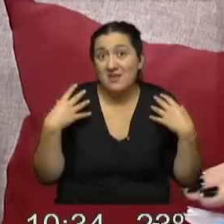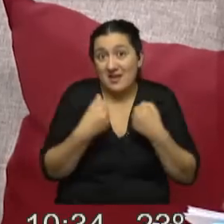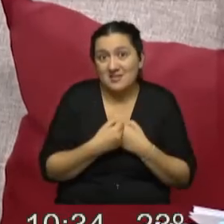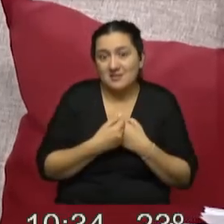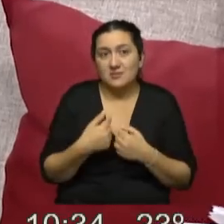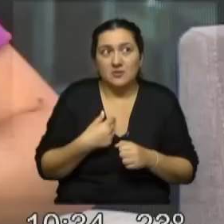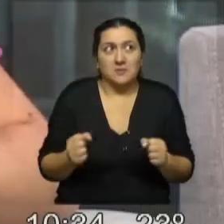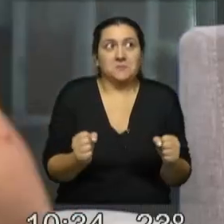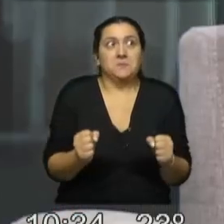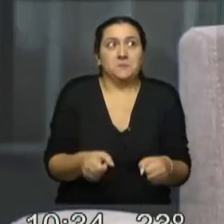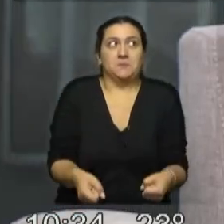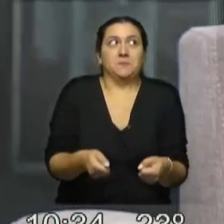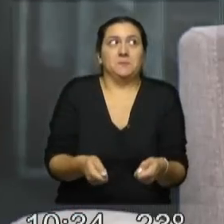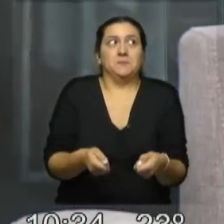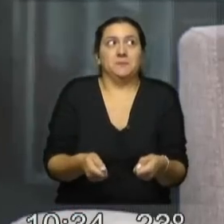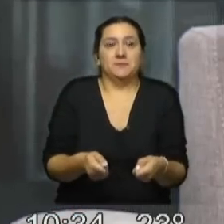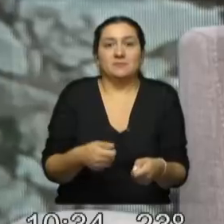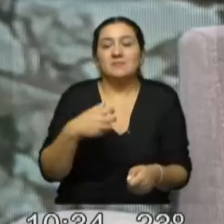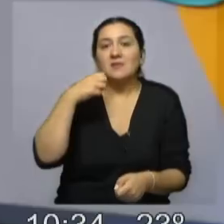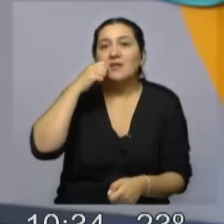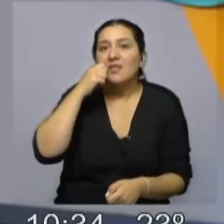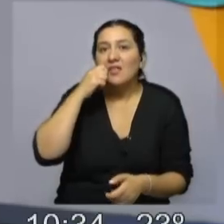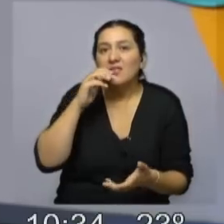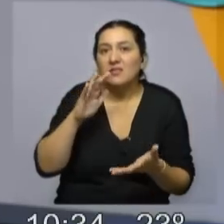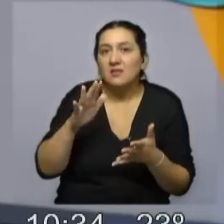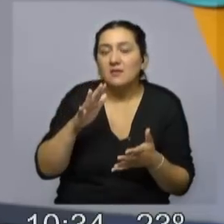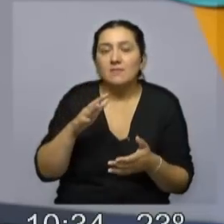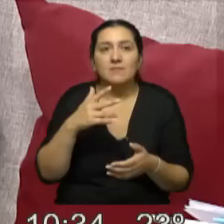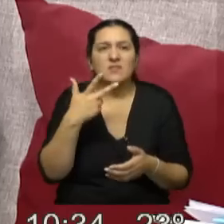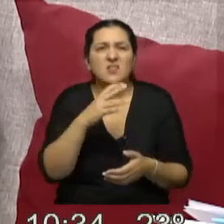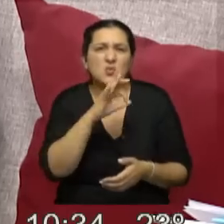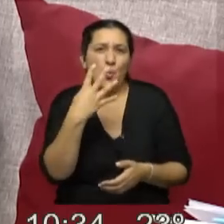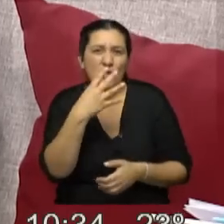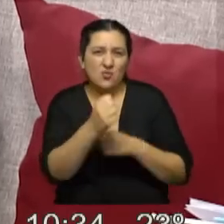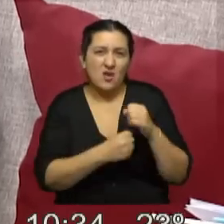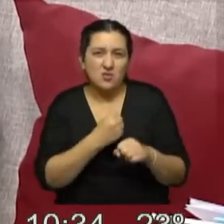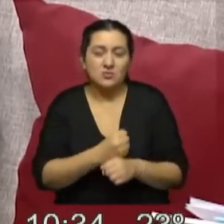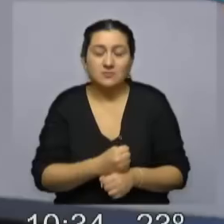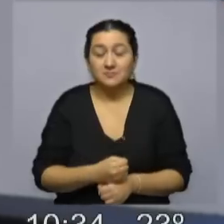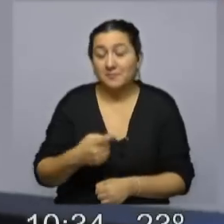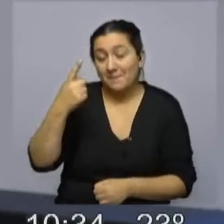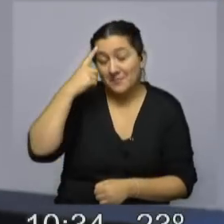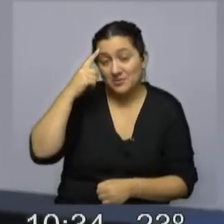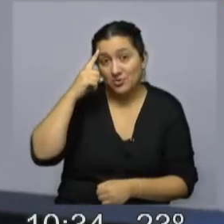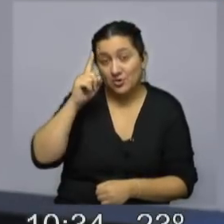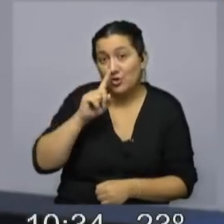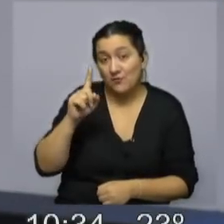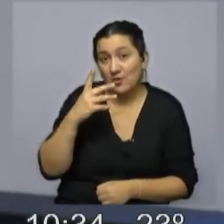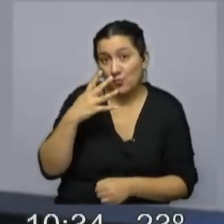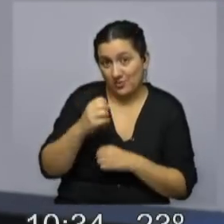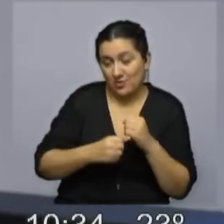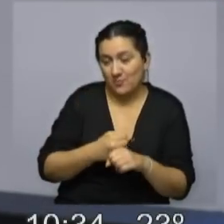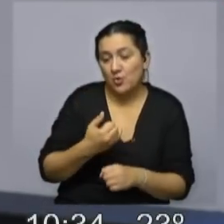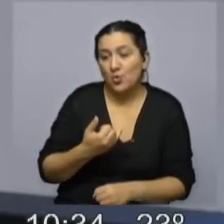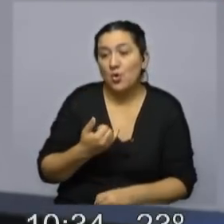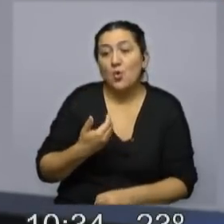duro y tres cuatro años cuatro años bien supongo que no habrá sido a las 4 años pero cuando